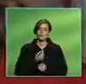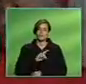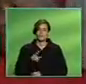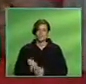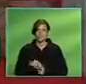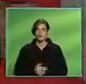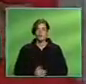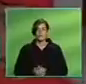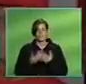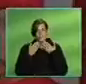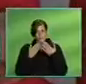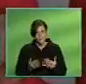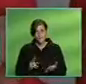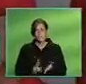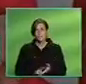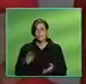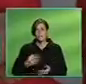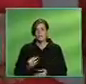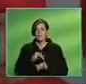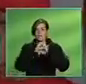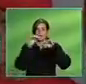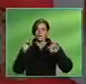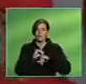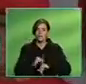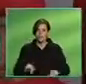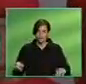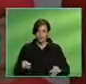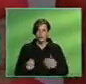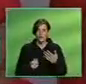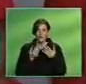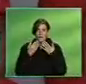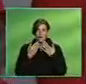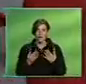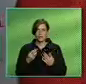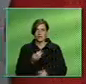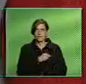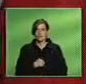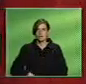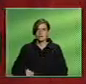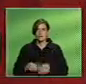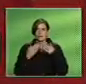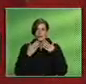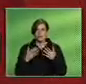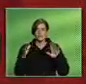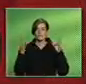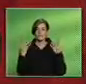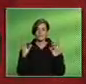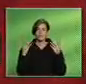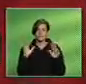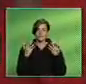nosotros. Muchísimas gracias, muy feliz. Gracias, presidente, gracias.